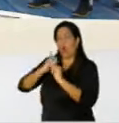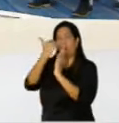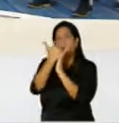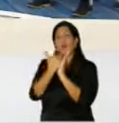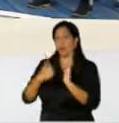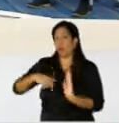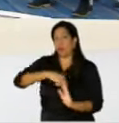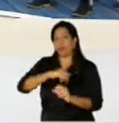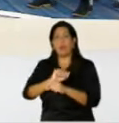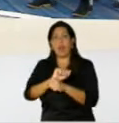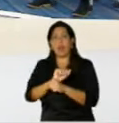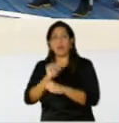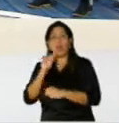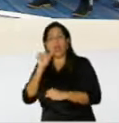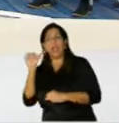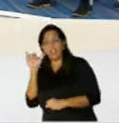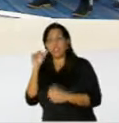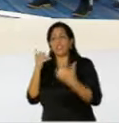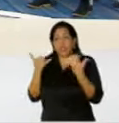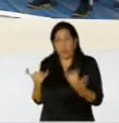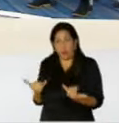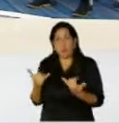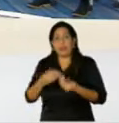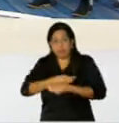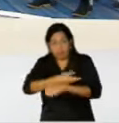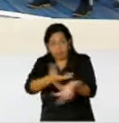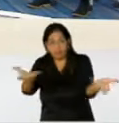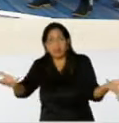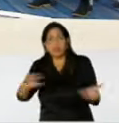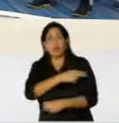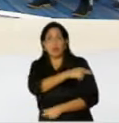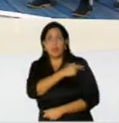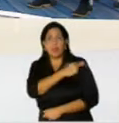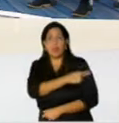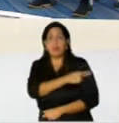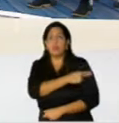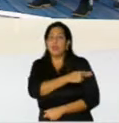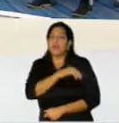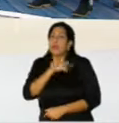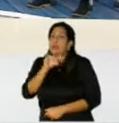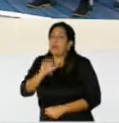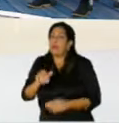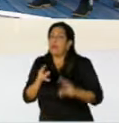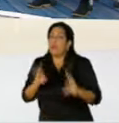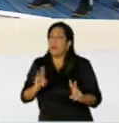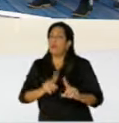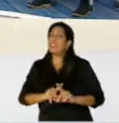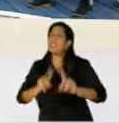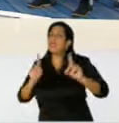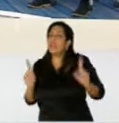está trabajando en el transcurso de ayer, hoy, para que los hospitales, lo que vamos a hacer un poquito distinto es publicar